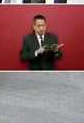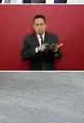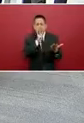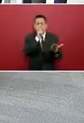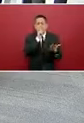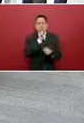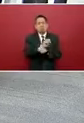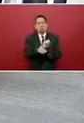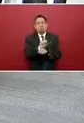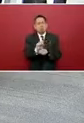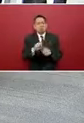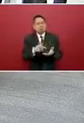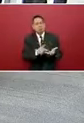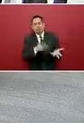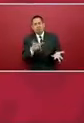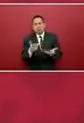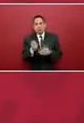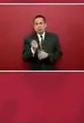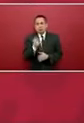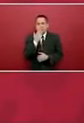laxa, muy